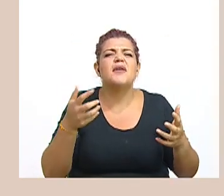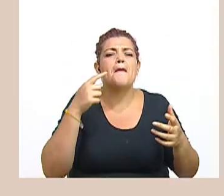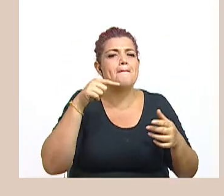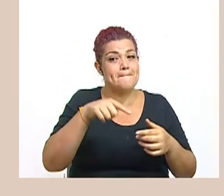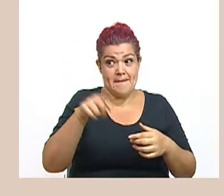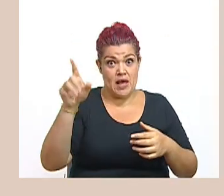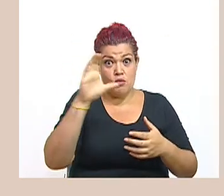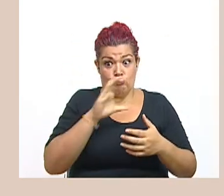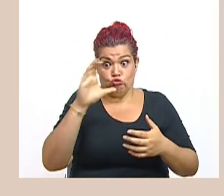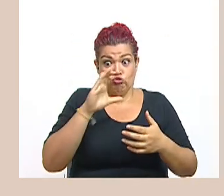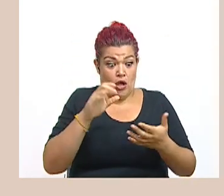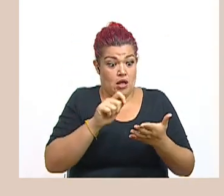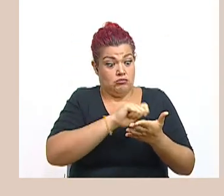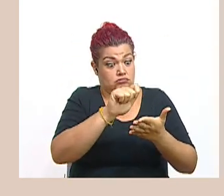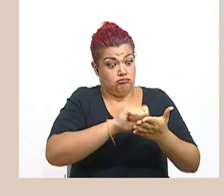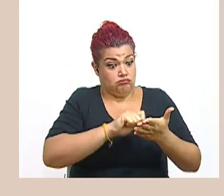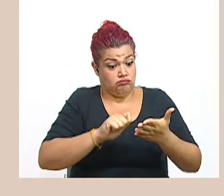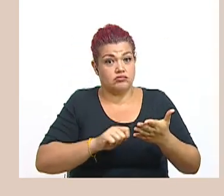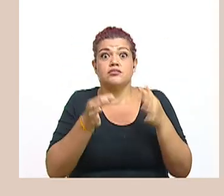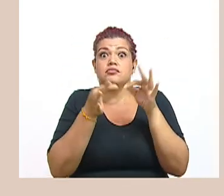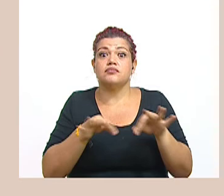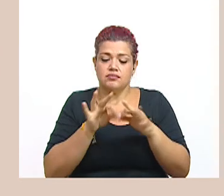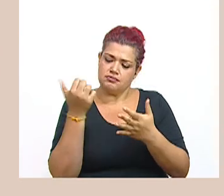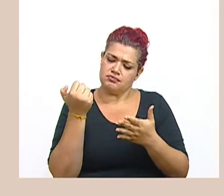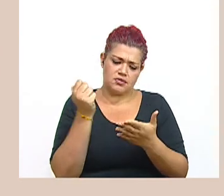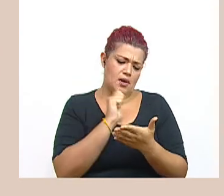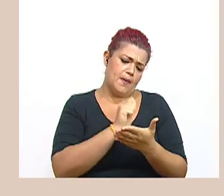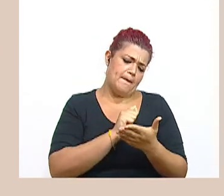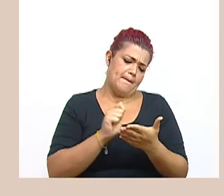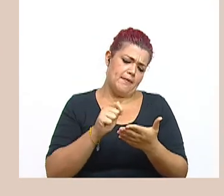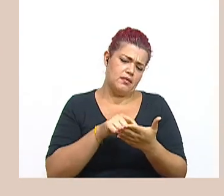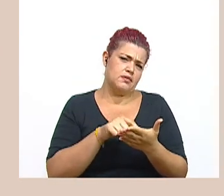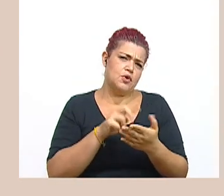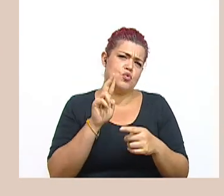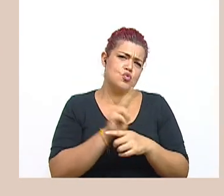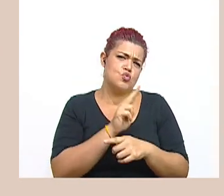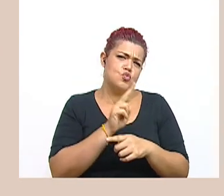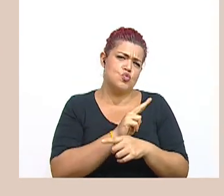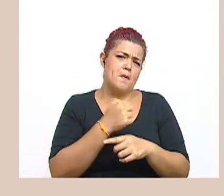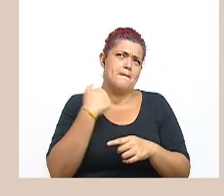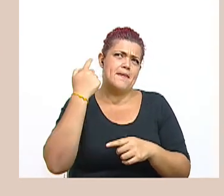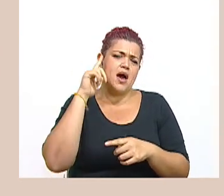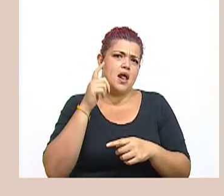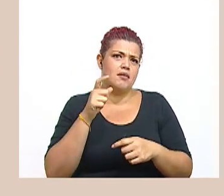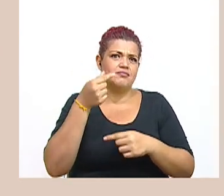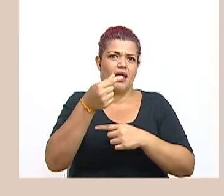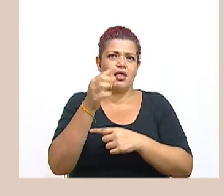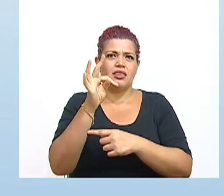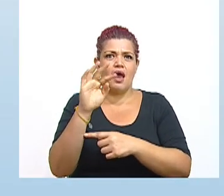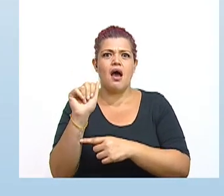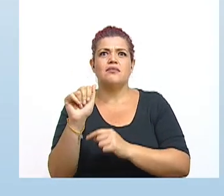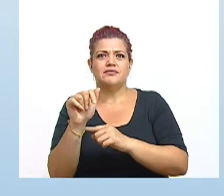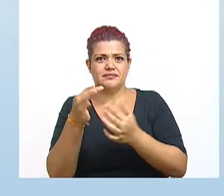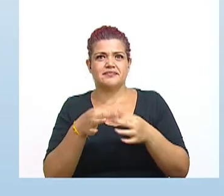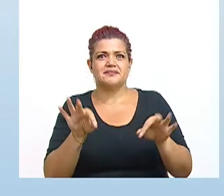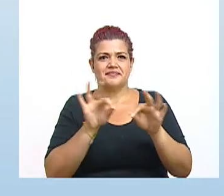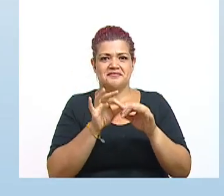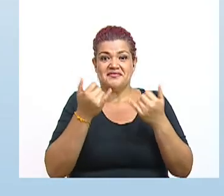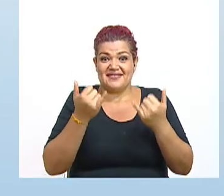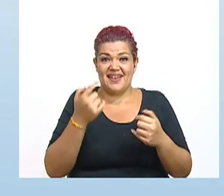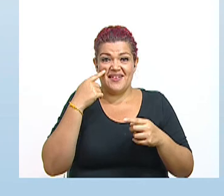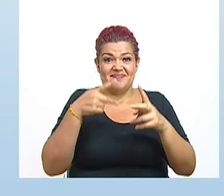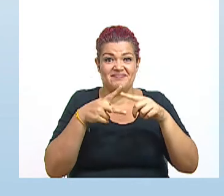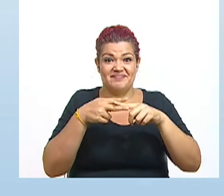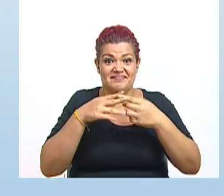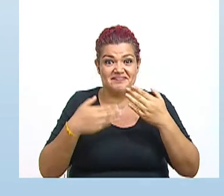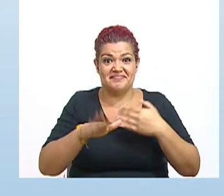lápiz, lapicero, toma nota porque todo esto te va a ser de mucha utilidad en tus guías de trabajo autónomo. Adelante entonces, corre